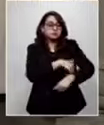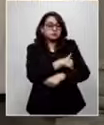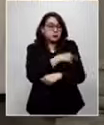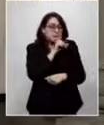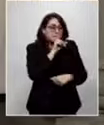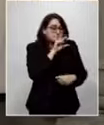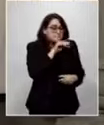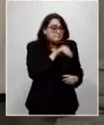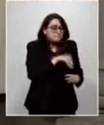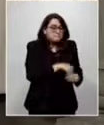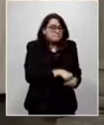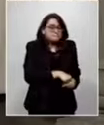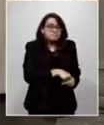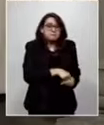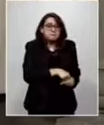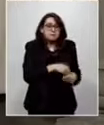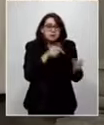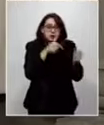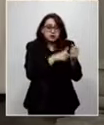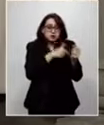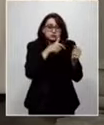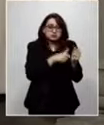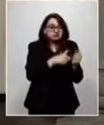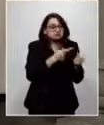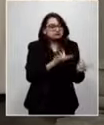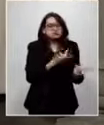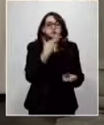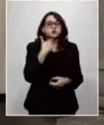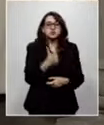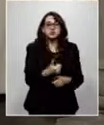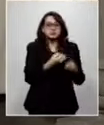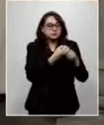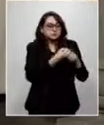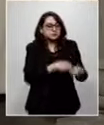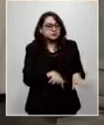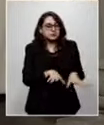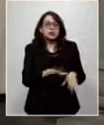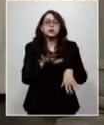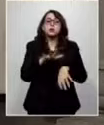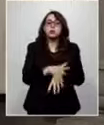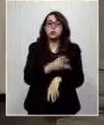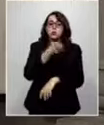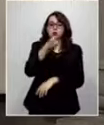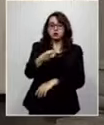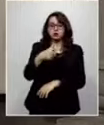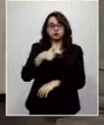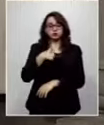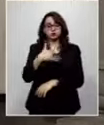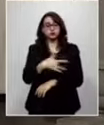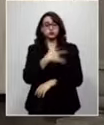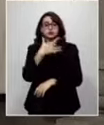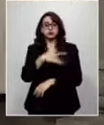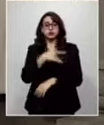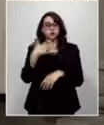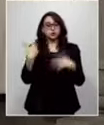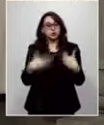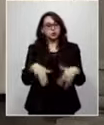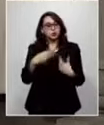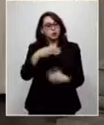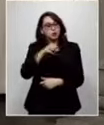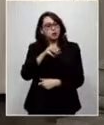es información perdida. Por ello, celebro el gran esfuerzo que implica